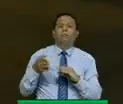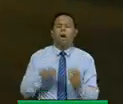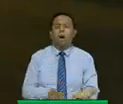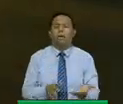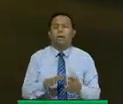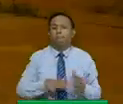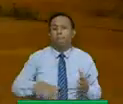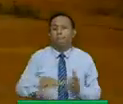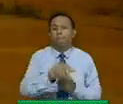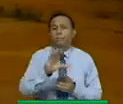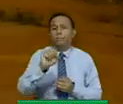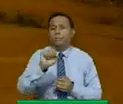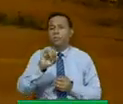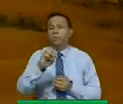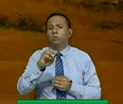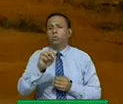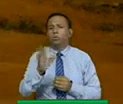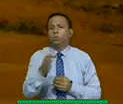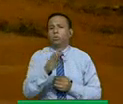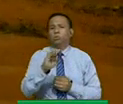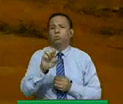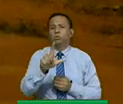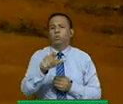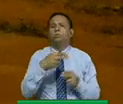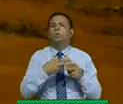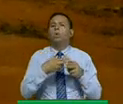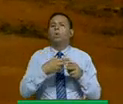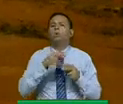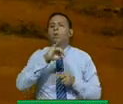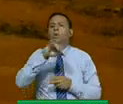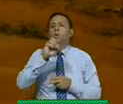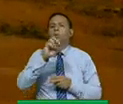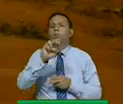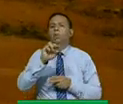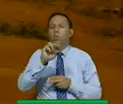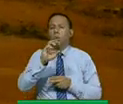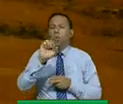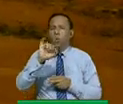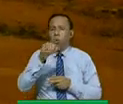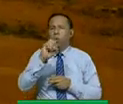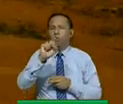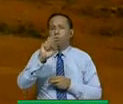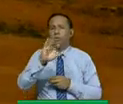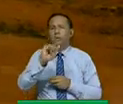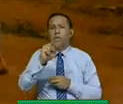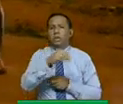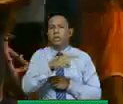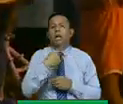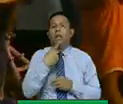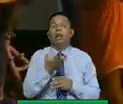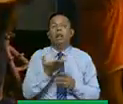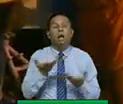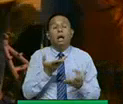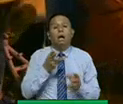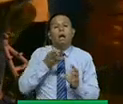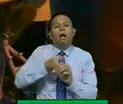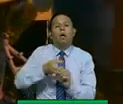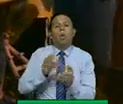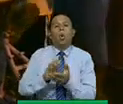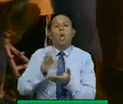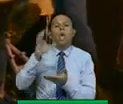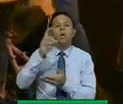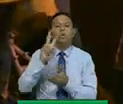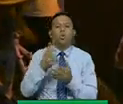Guayas. La víctima es Justin Isaac Campbell González, estudiante del segundo de bachillerato de la Unidad